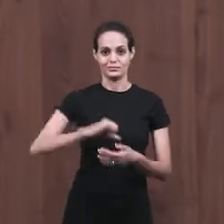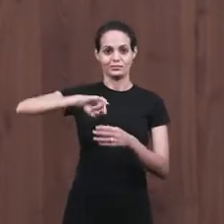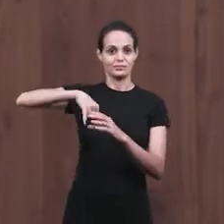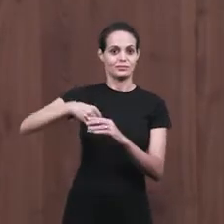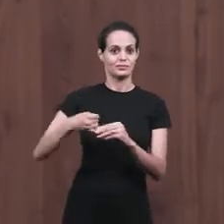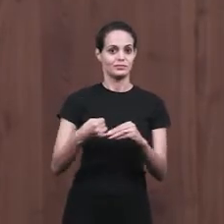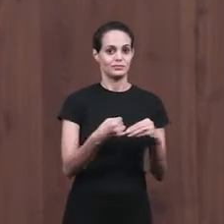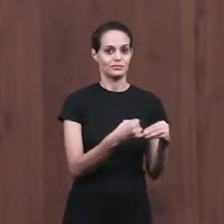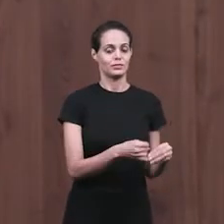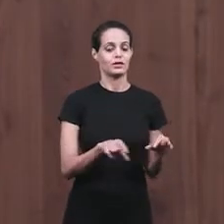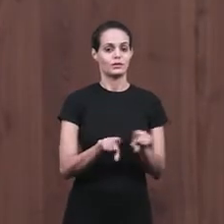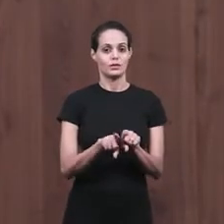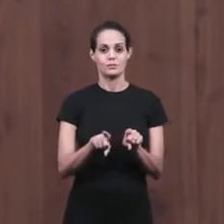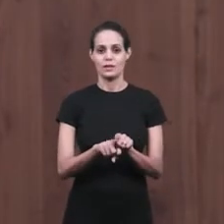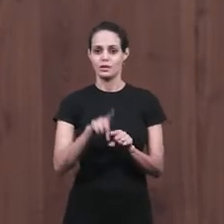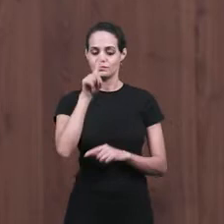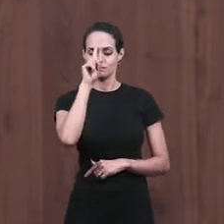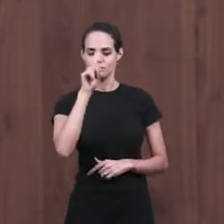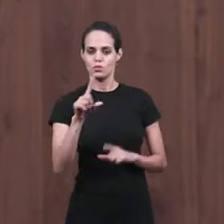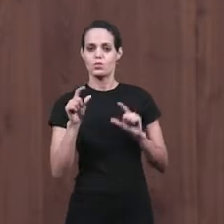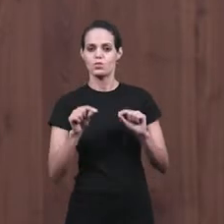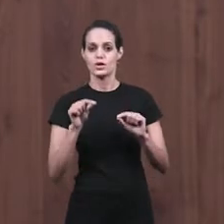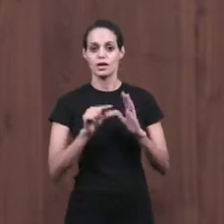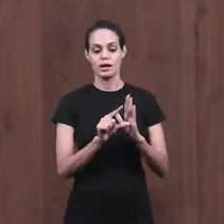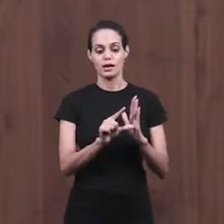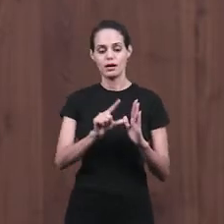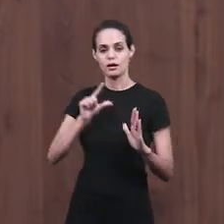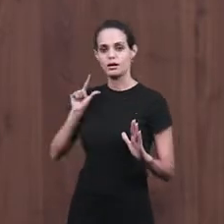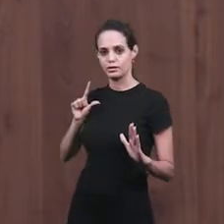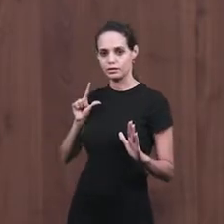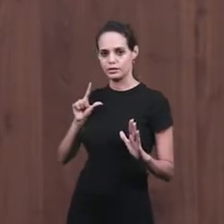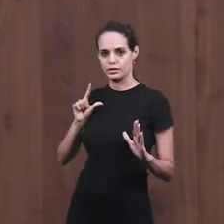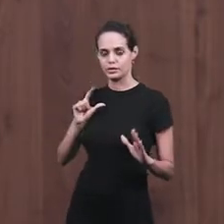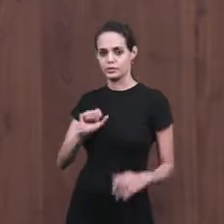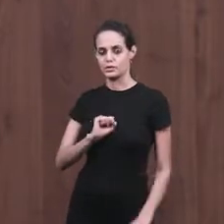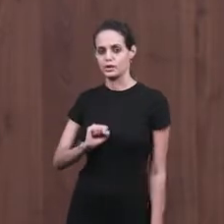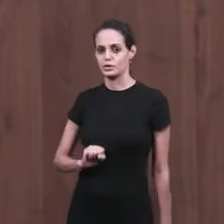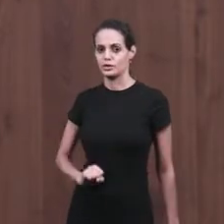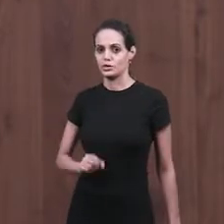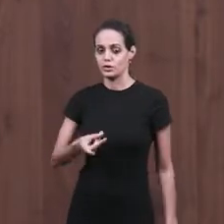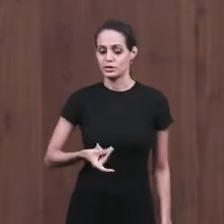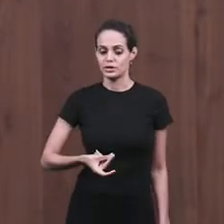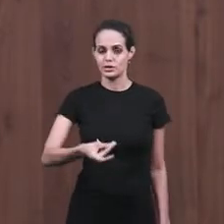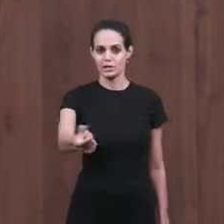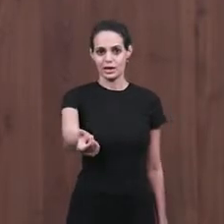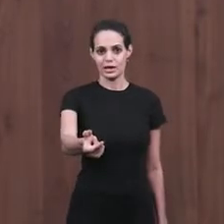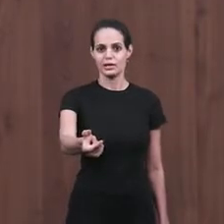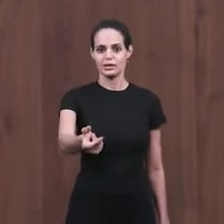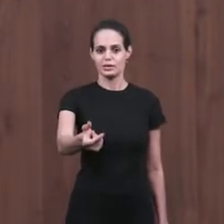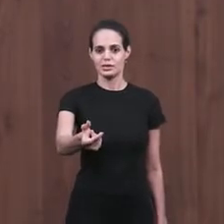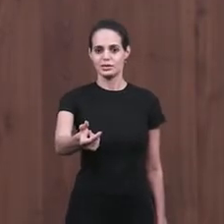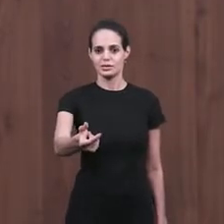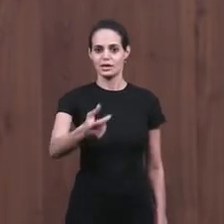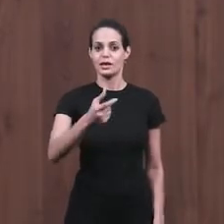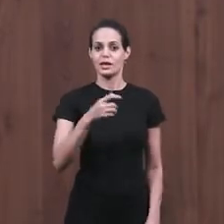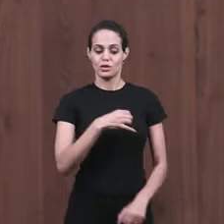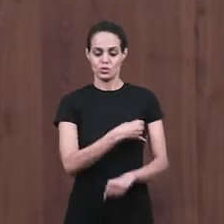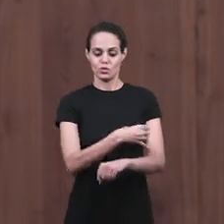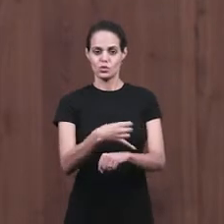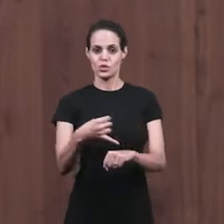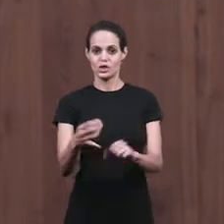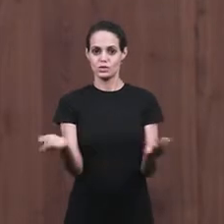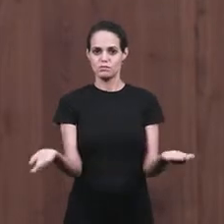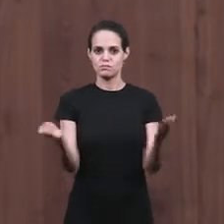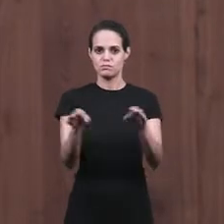Josué dio una orden. Antes que los sacerdotes salgan del río, antes que el río se cierre